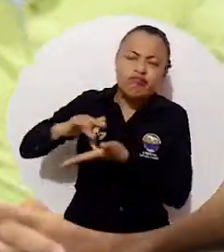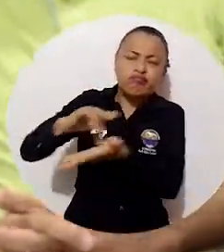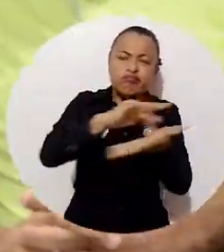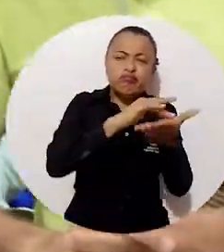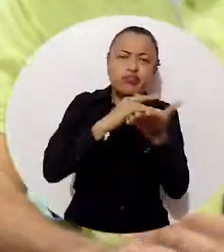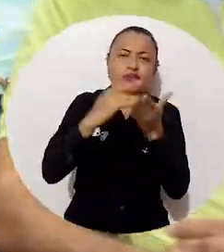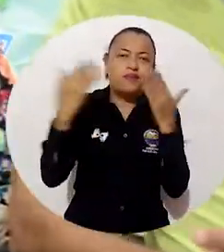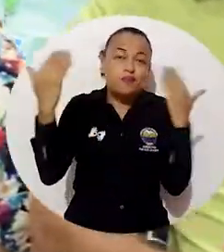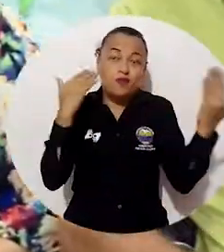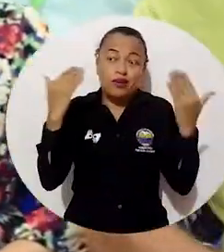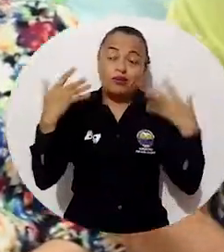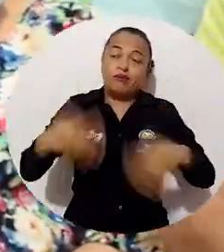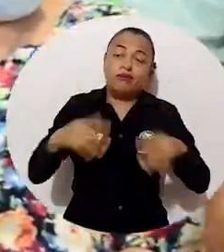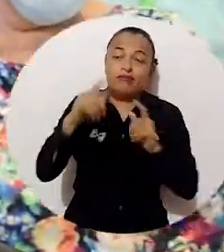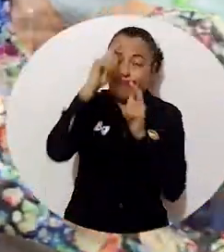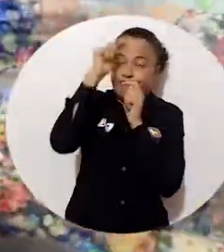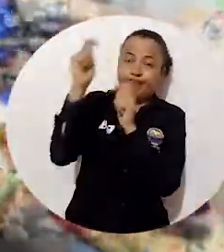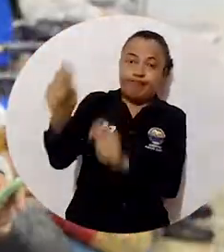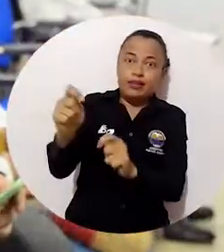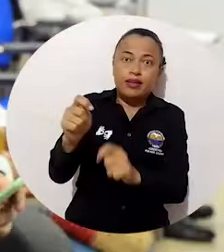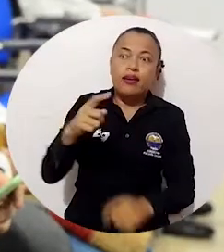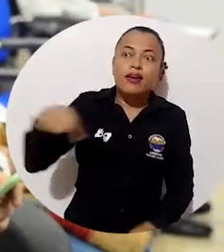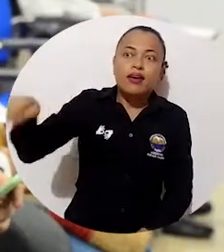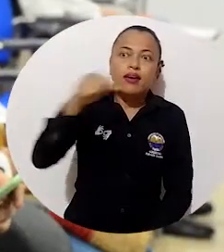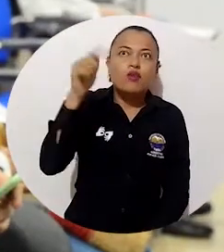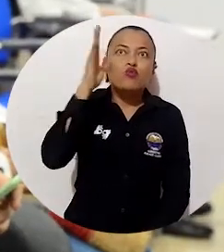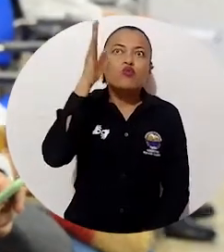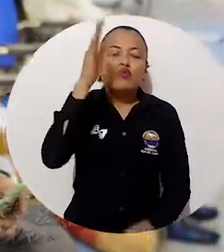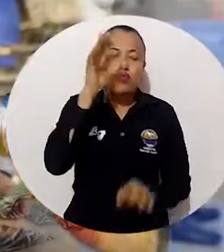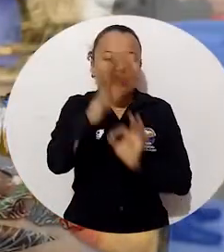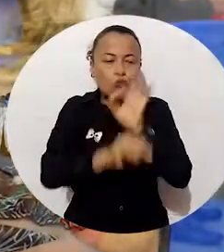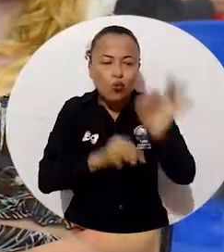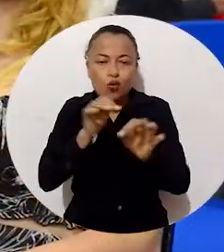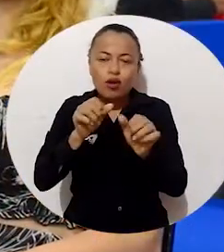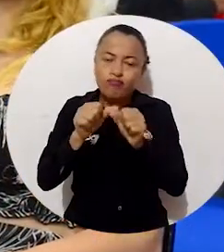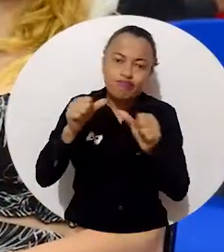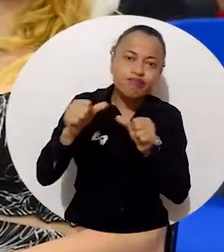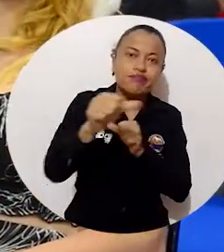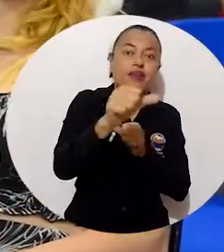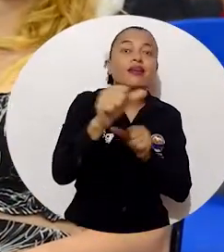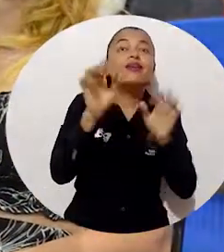la mujer rural hoy en día, debido a que para tener un futuro sostenible se